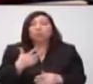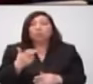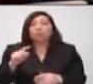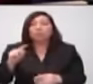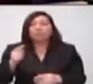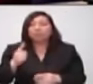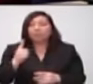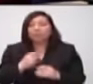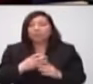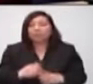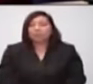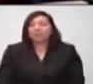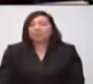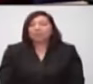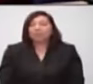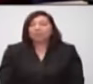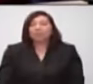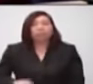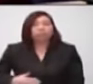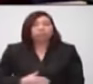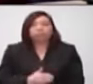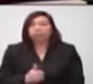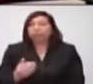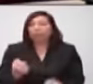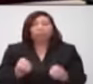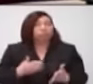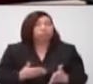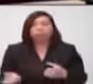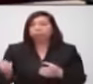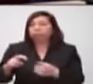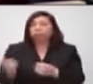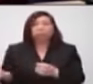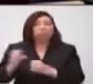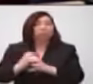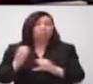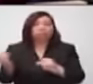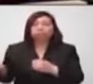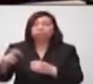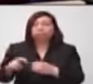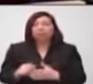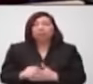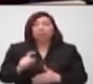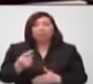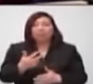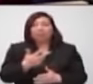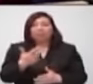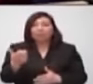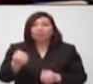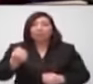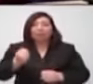1.300.000 pasajeros al día. Se van a recorrer 60 kilómetros y la cantidad de buses que van a ver es 1.300